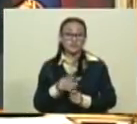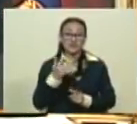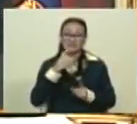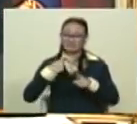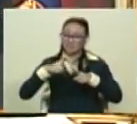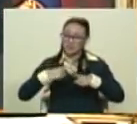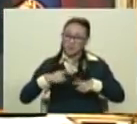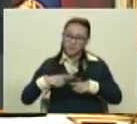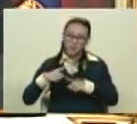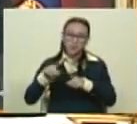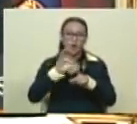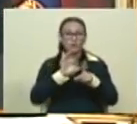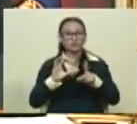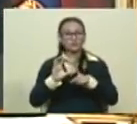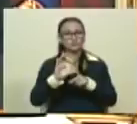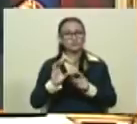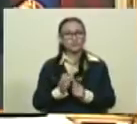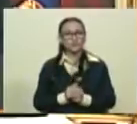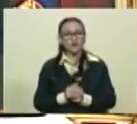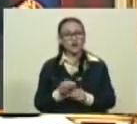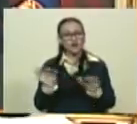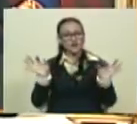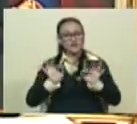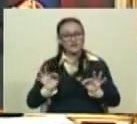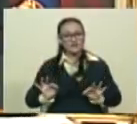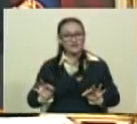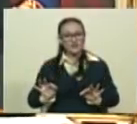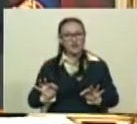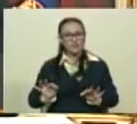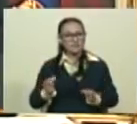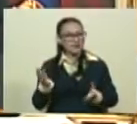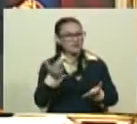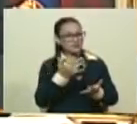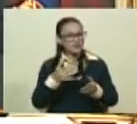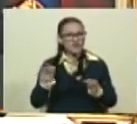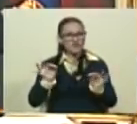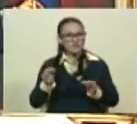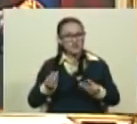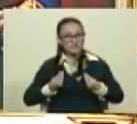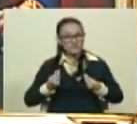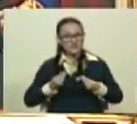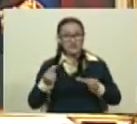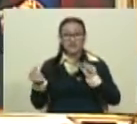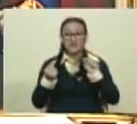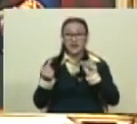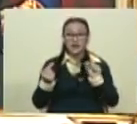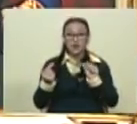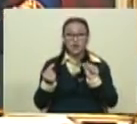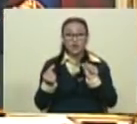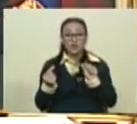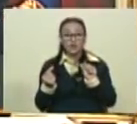culturas y con todas sus formas de percibir y hacer la vida. El diálogo con Asia,